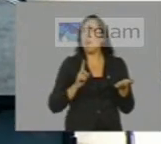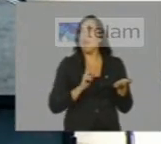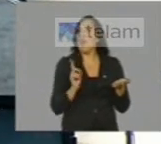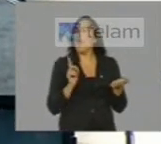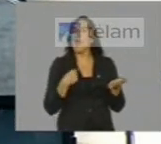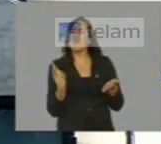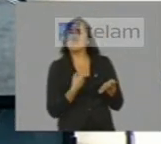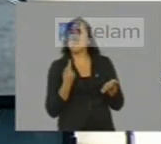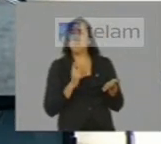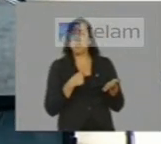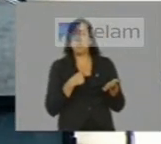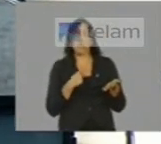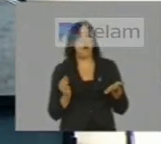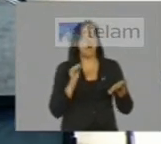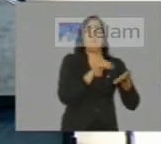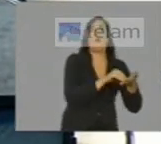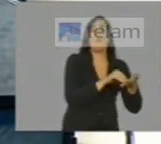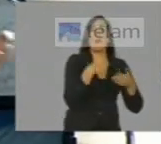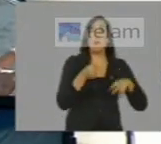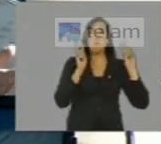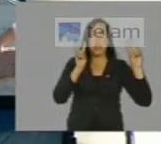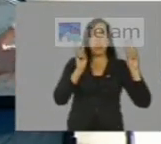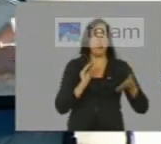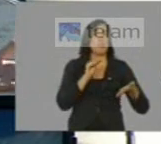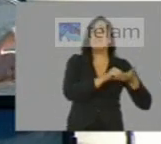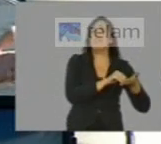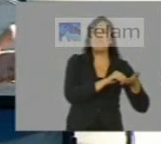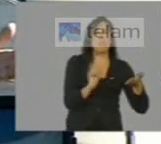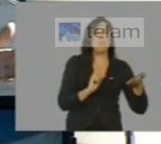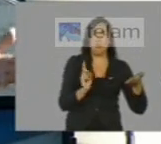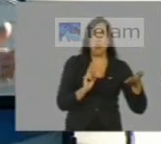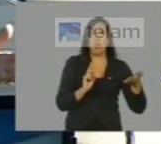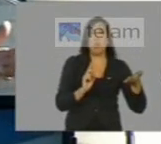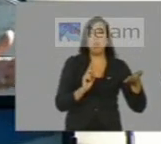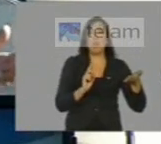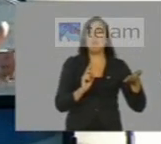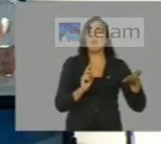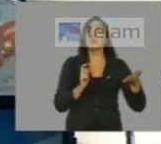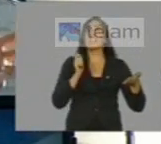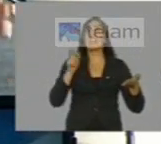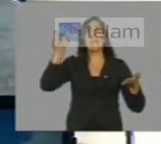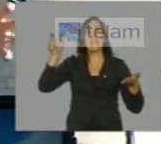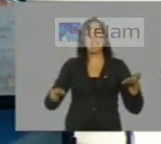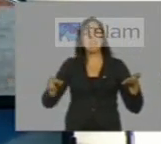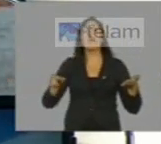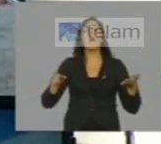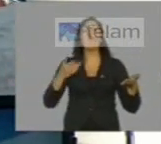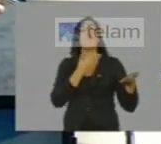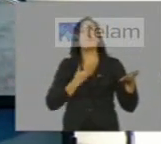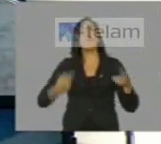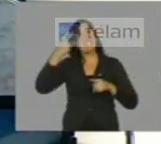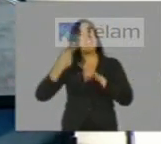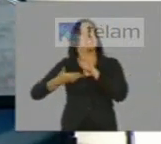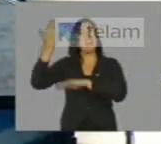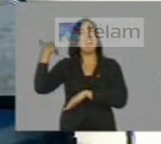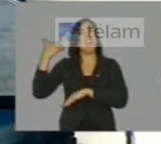que hiciéramos nosotros, los peronistas, la impulsó la figura del doctor Alfonsín, que quería consagrar, él